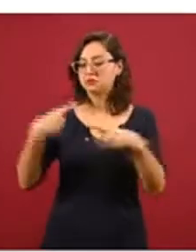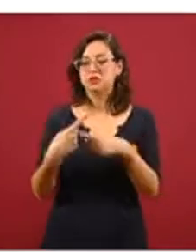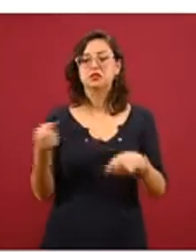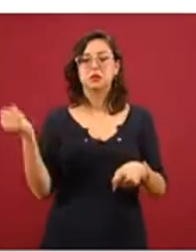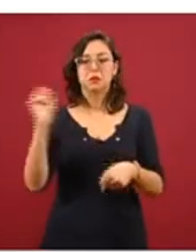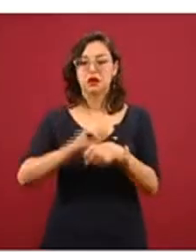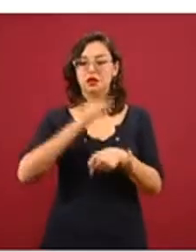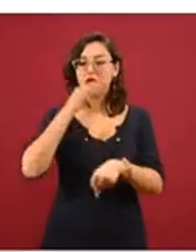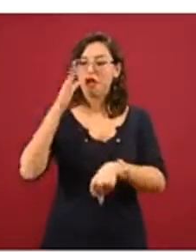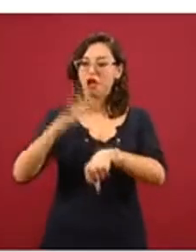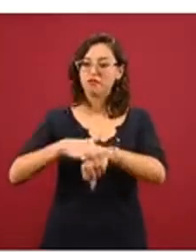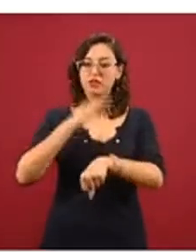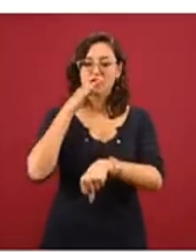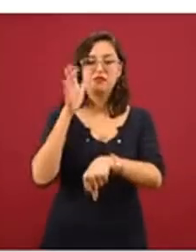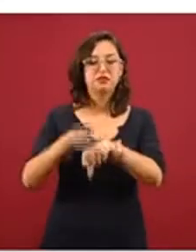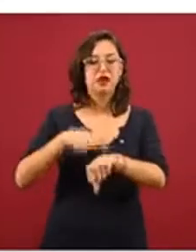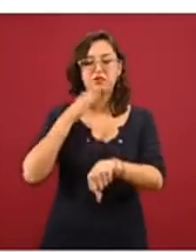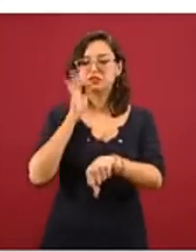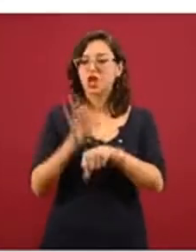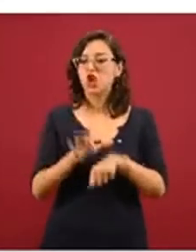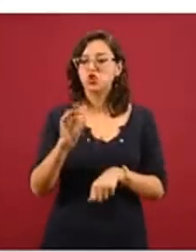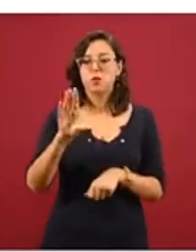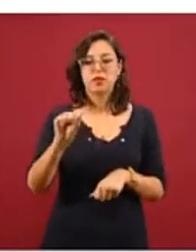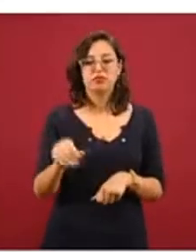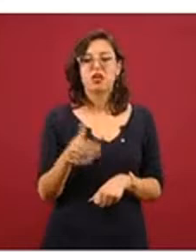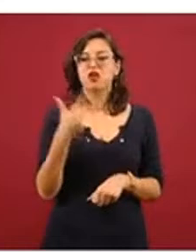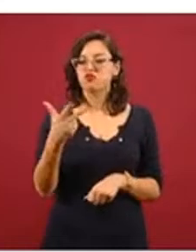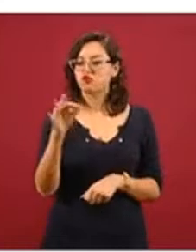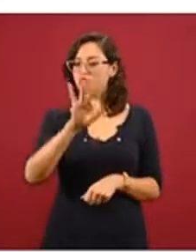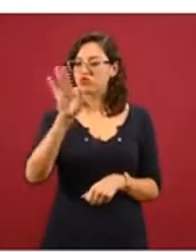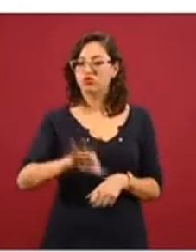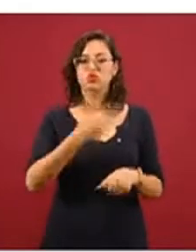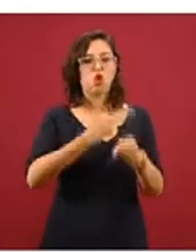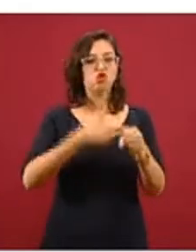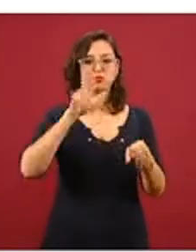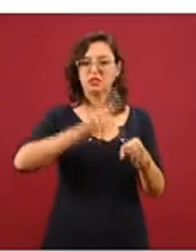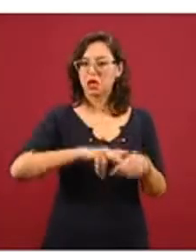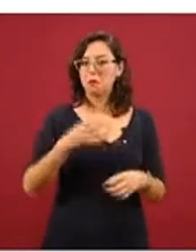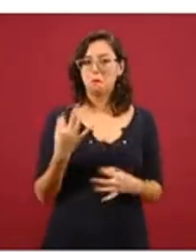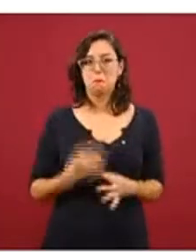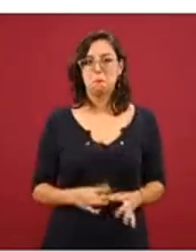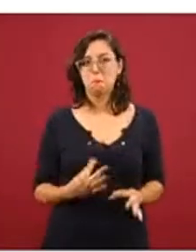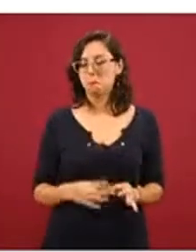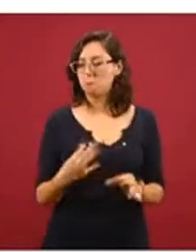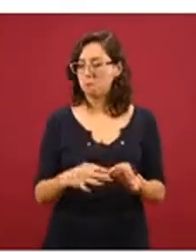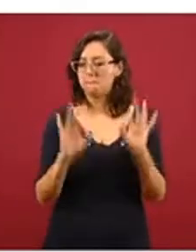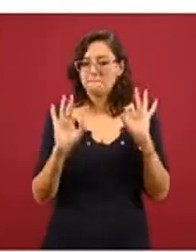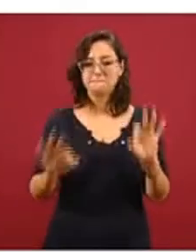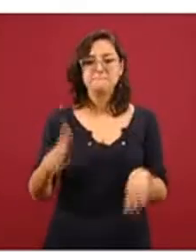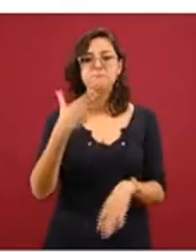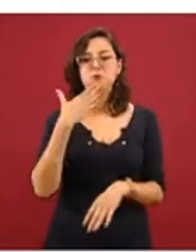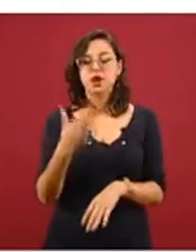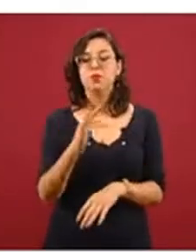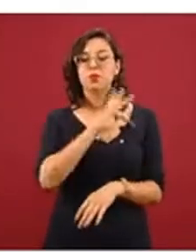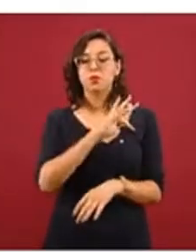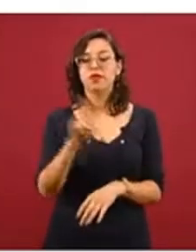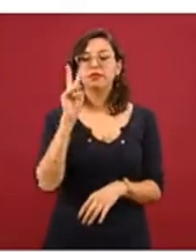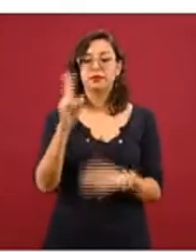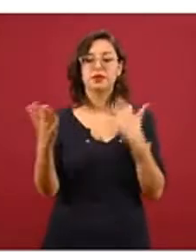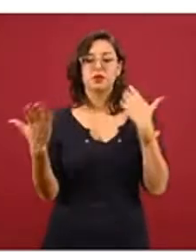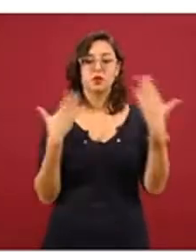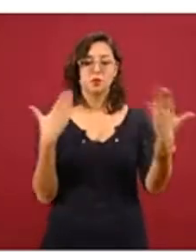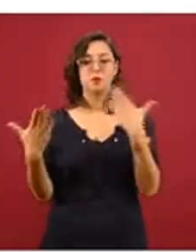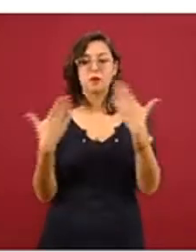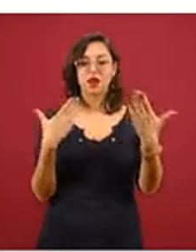notificación, 98% nuevamente para el día de hoy, y si vemos las proporciones que